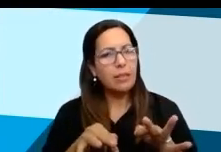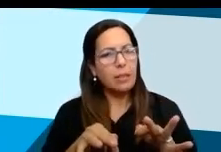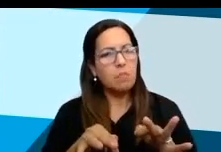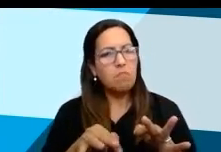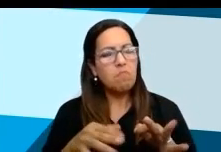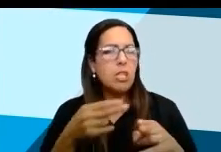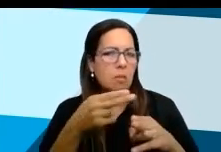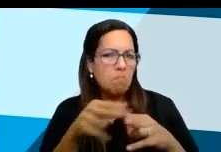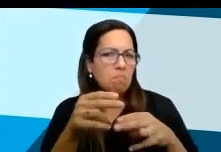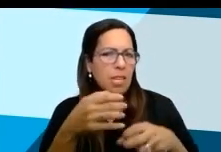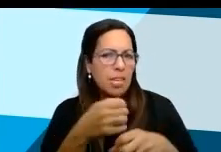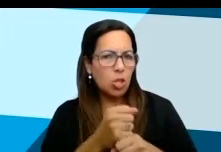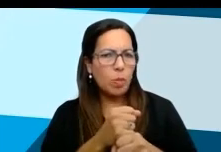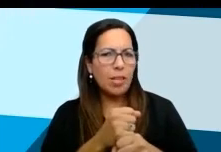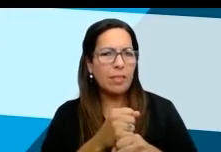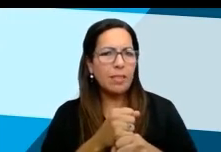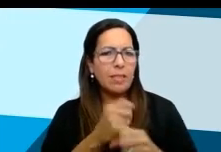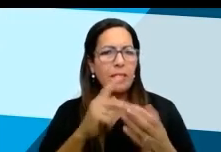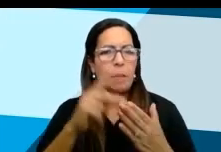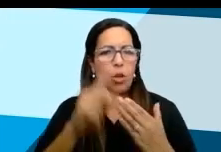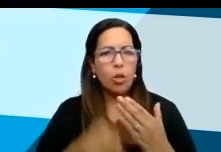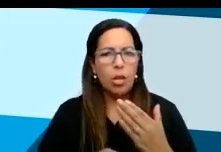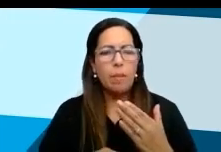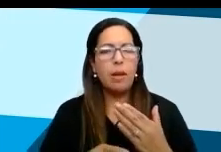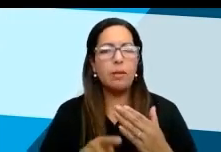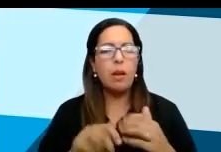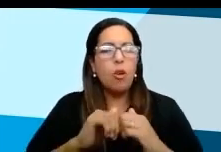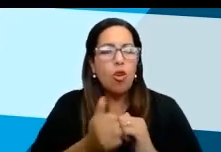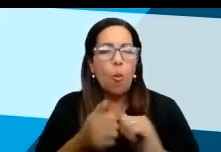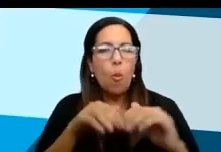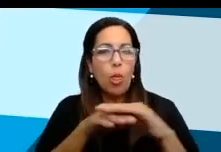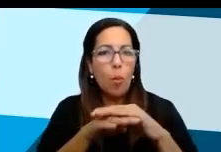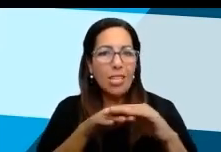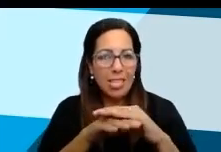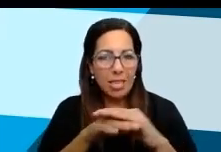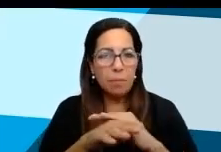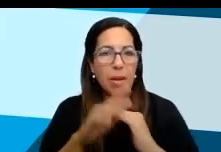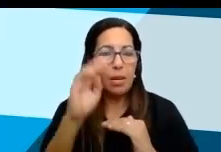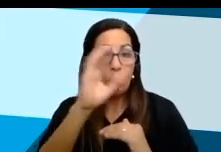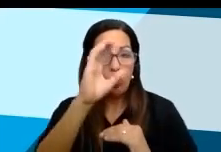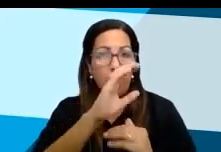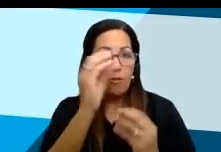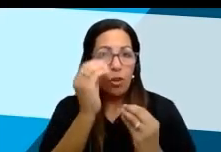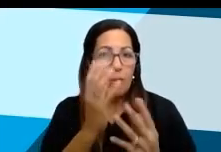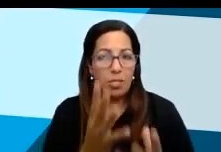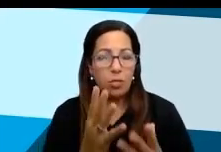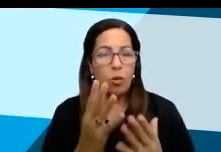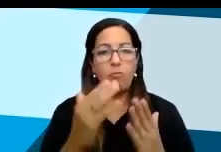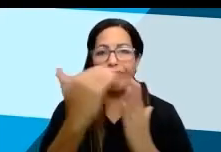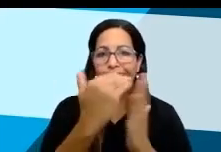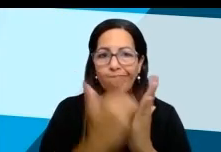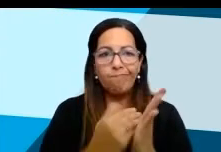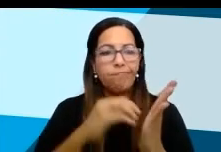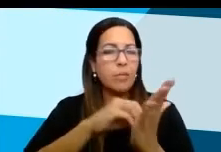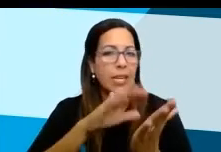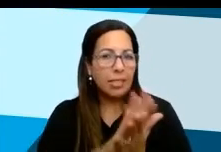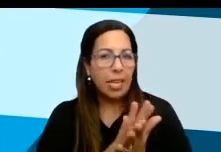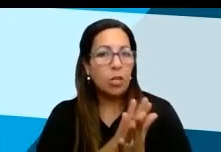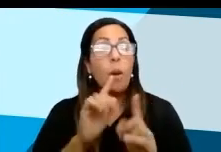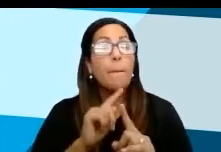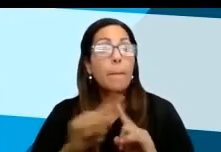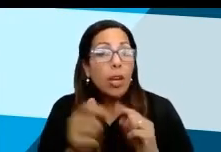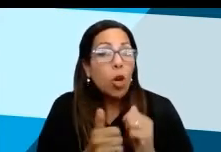un breve resumen de lo que es el programa, a dónde podemos acceder para poder buscar información, registrarnos, etcétera, etcétera. Pero lo más